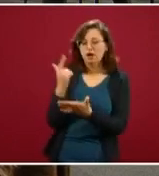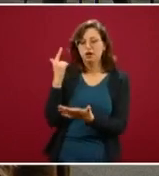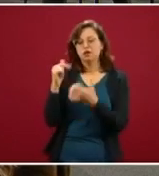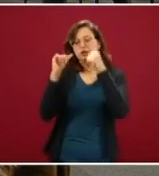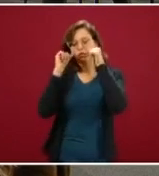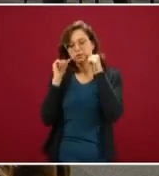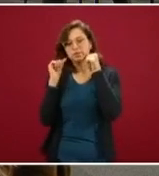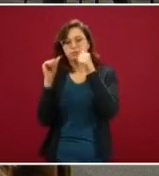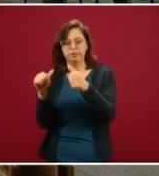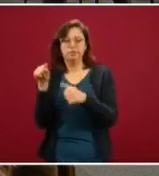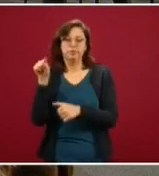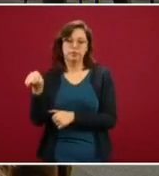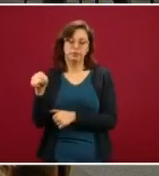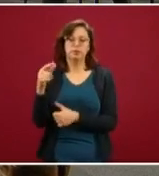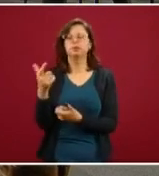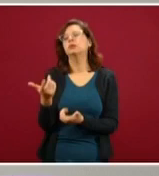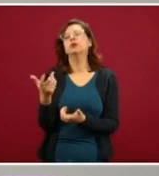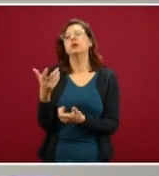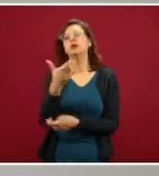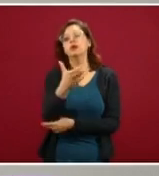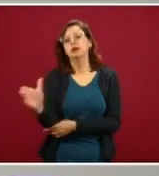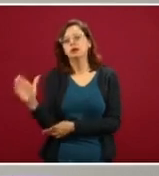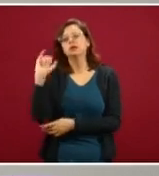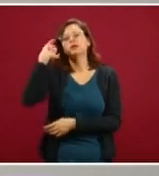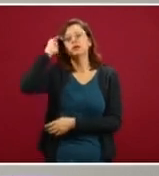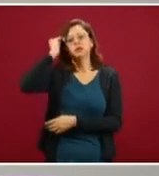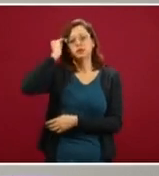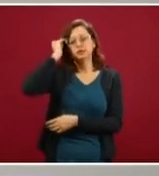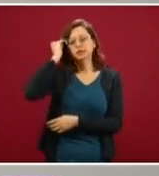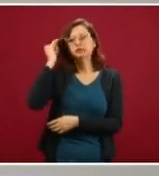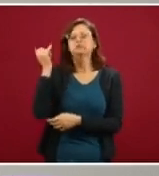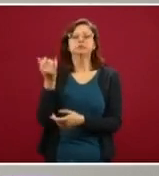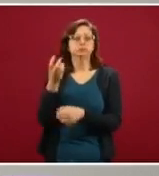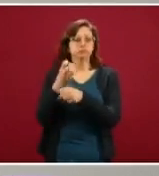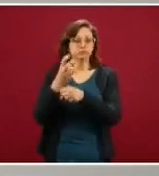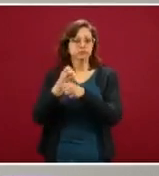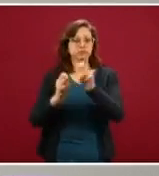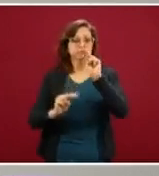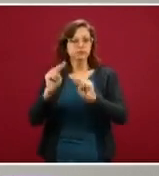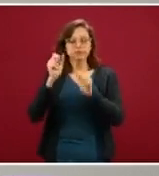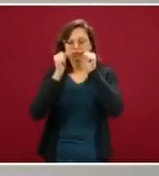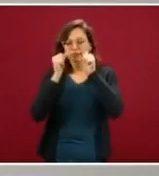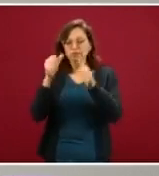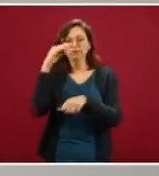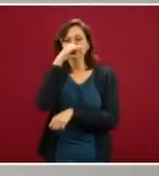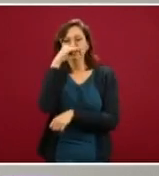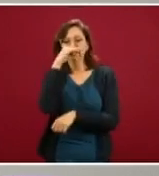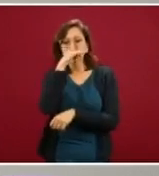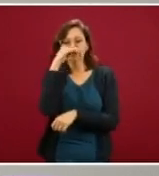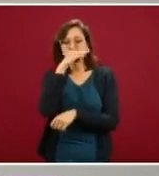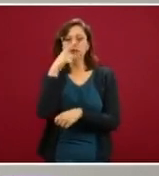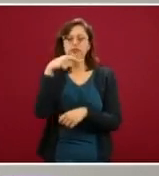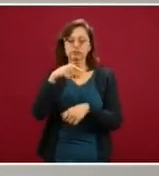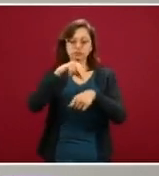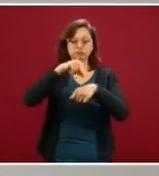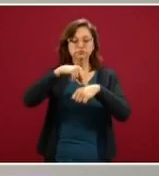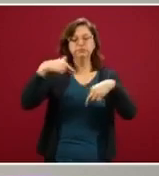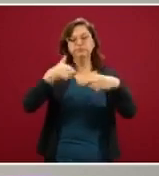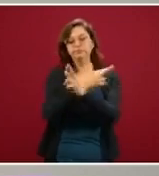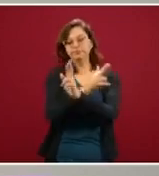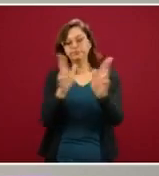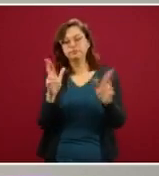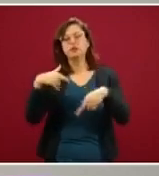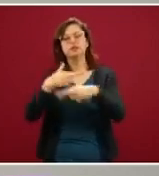ámbito rural e indígena del tercer nivel de atención de manera gratuita. Los médicos van del siglo XXI, de la raza, de